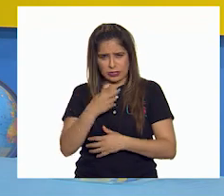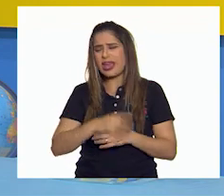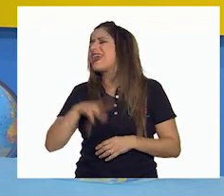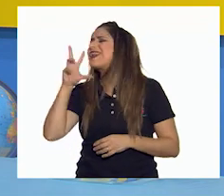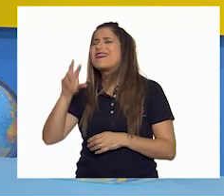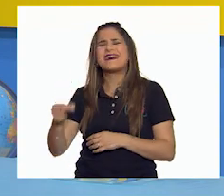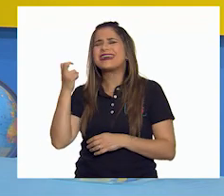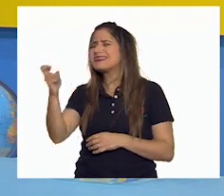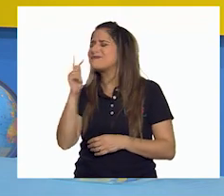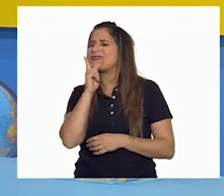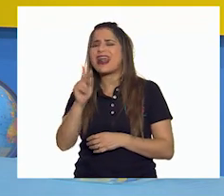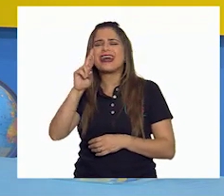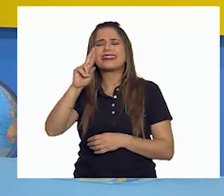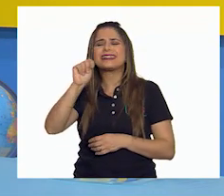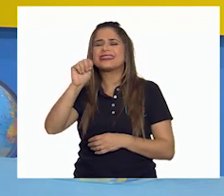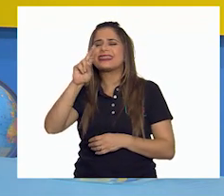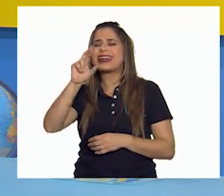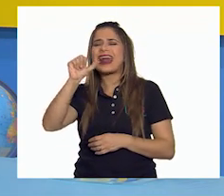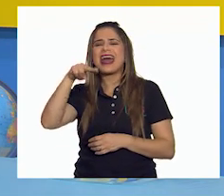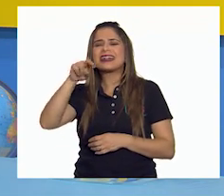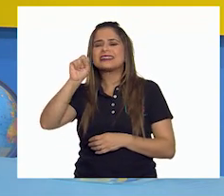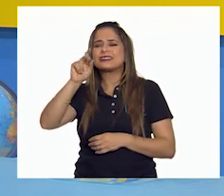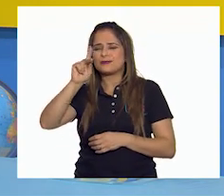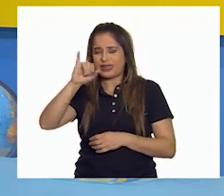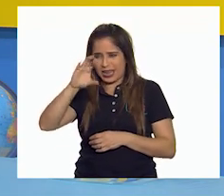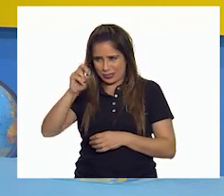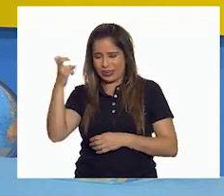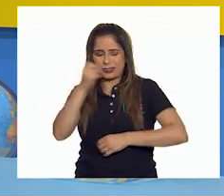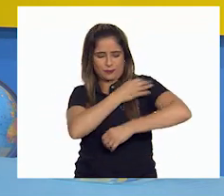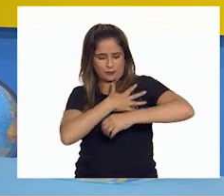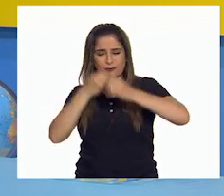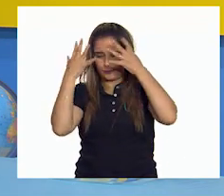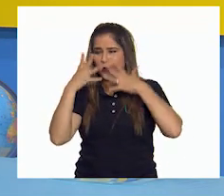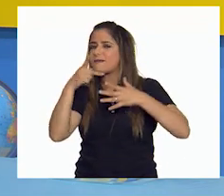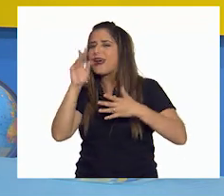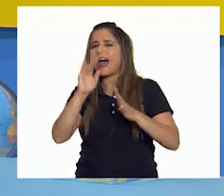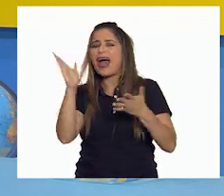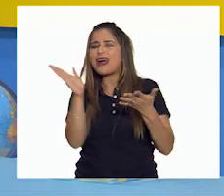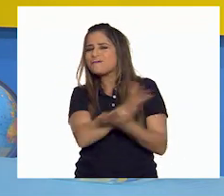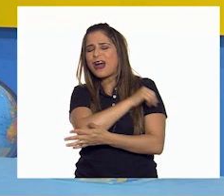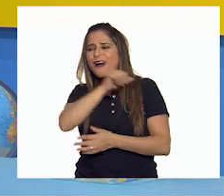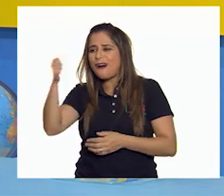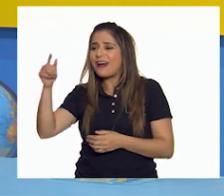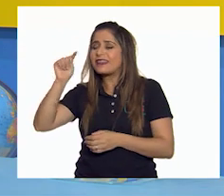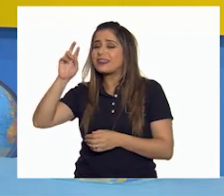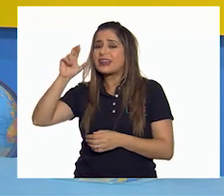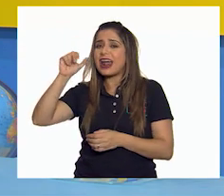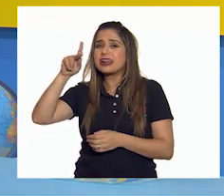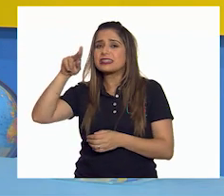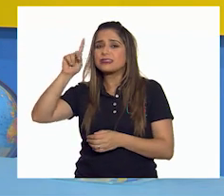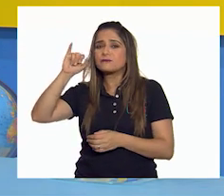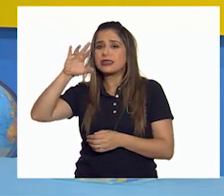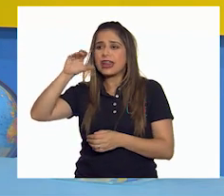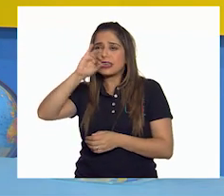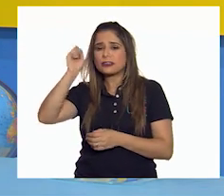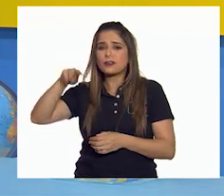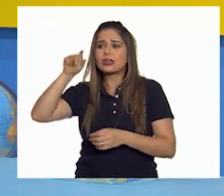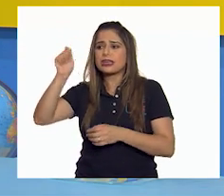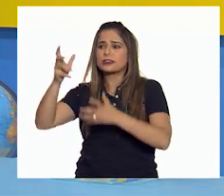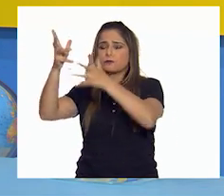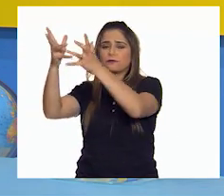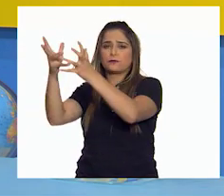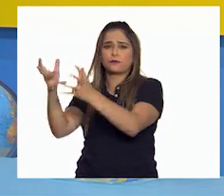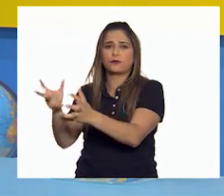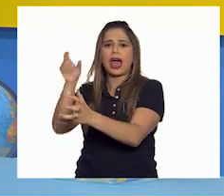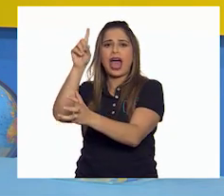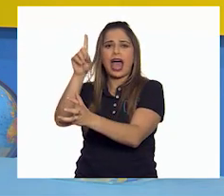transpiración. Aunque, cuando sudamos, liberamos agua que se evapora y pasa a formar parte de la atmósfera. En realidad,